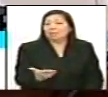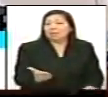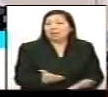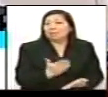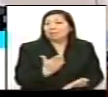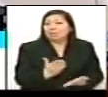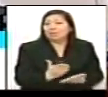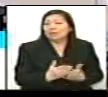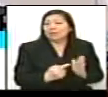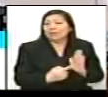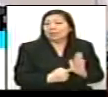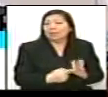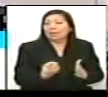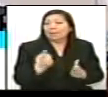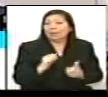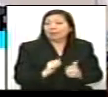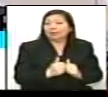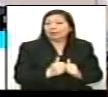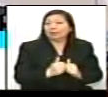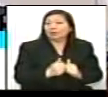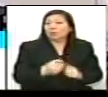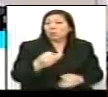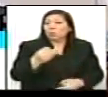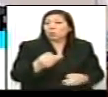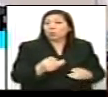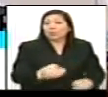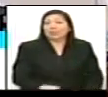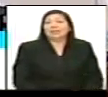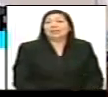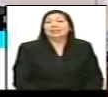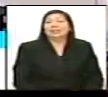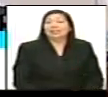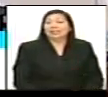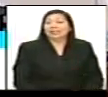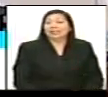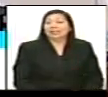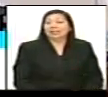problemas que se están teniendo para implementar la reforma de justicia, claramente